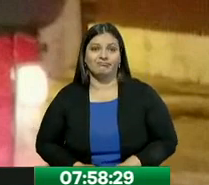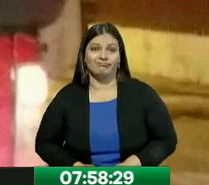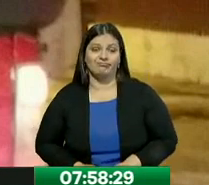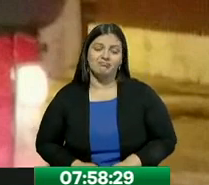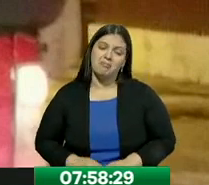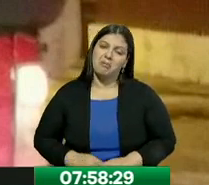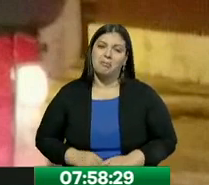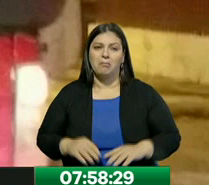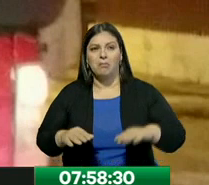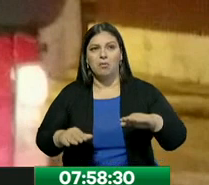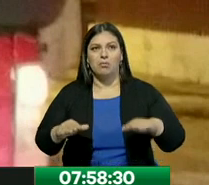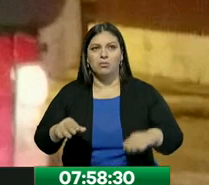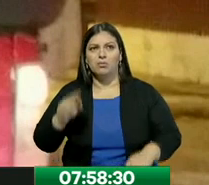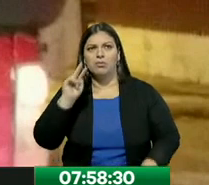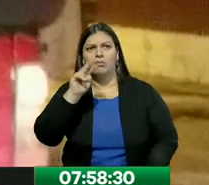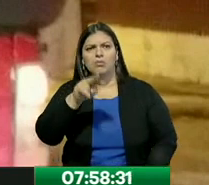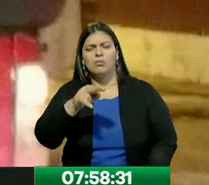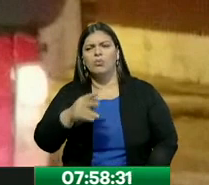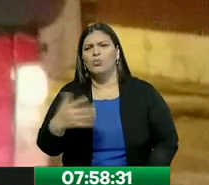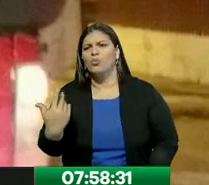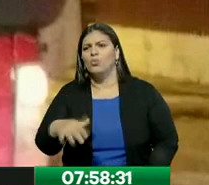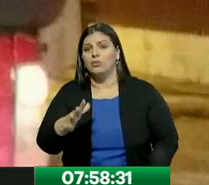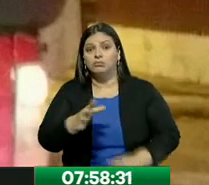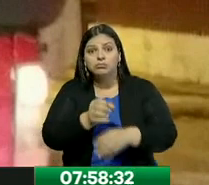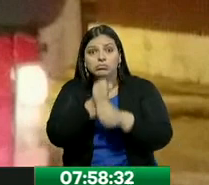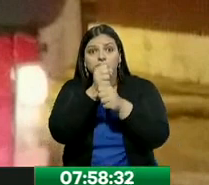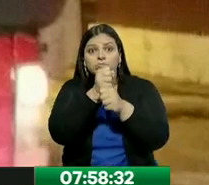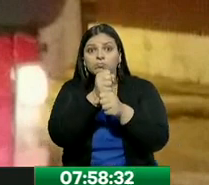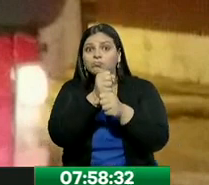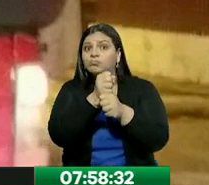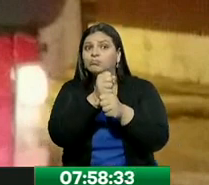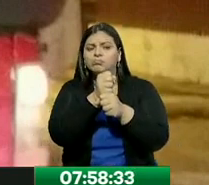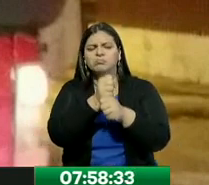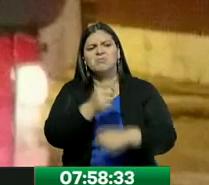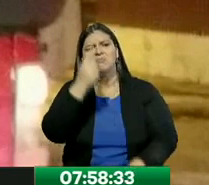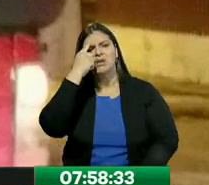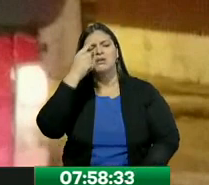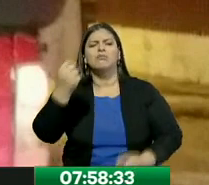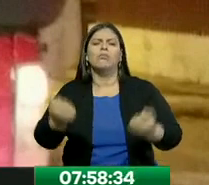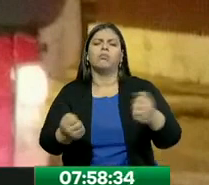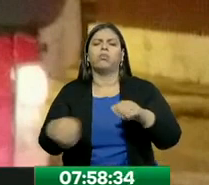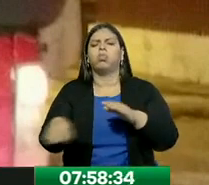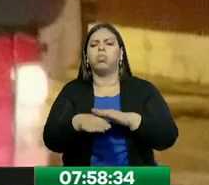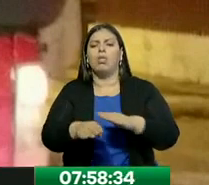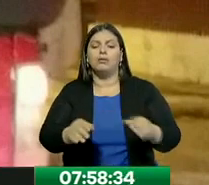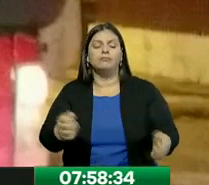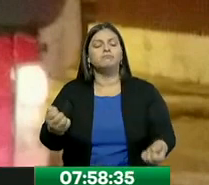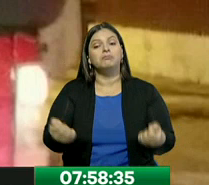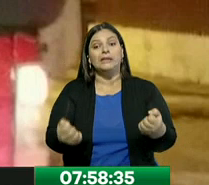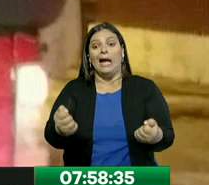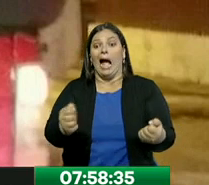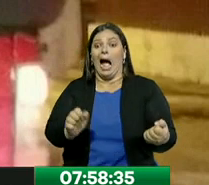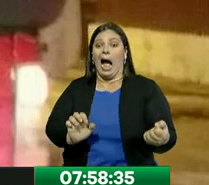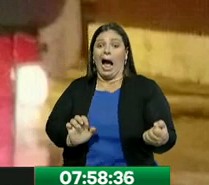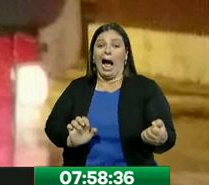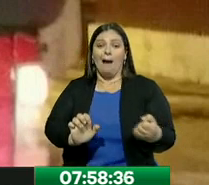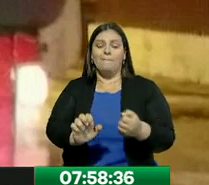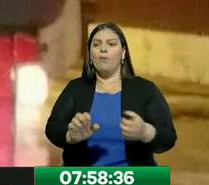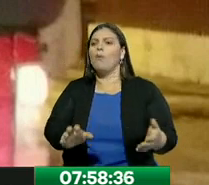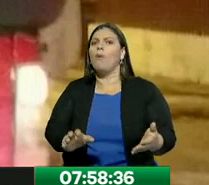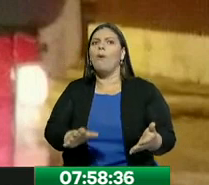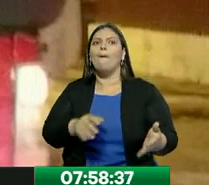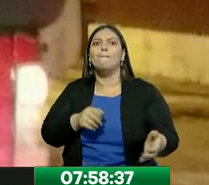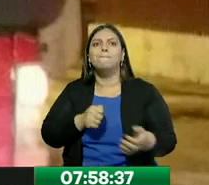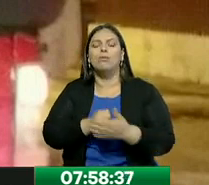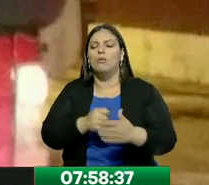acá. Mira dónde lleva la pierna el señor. Imagínate una frenada. Un momento de dificultad ahí. Mírate.